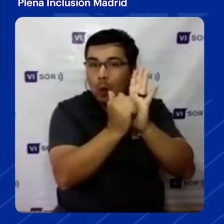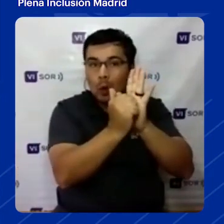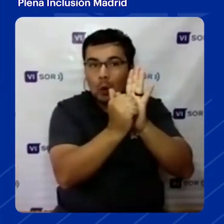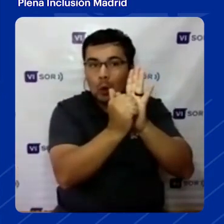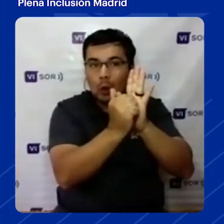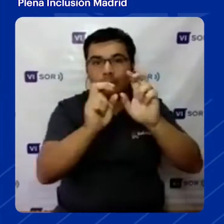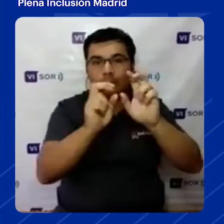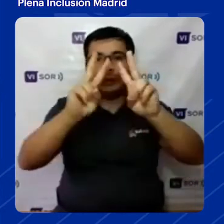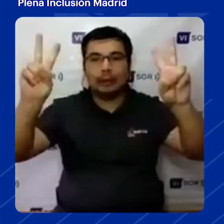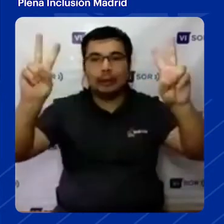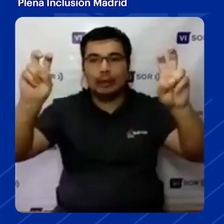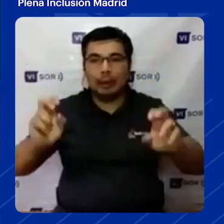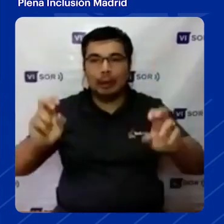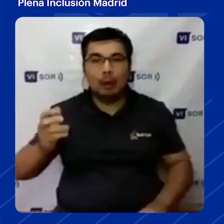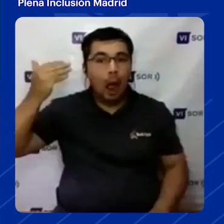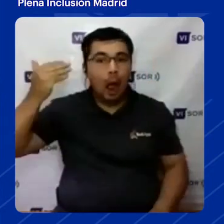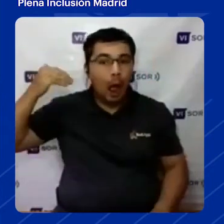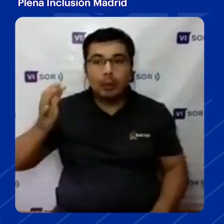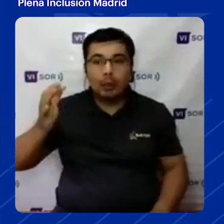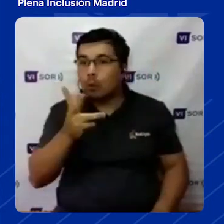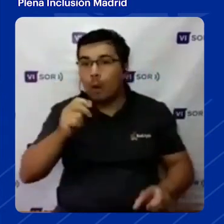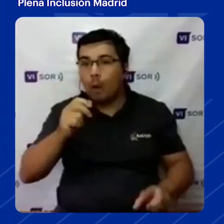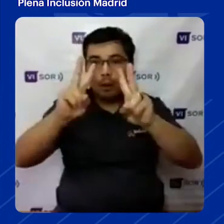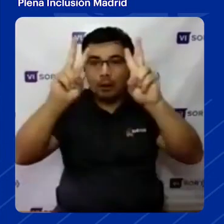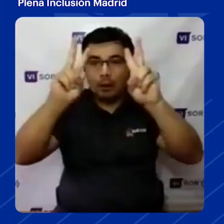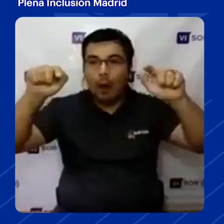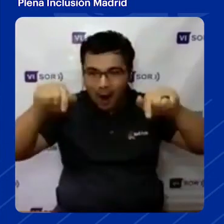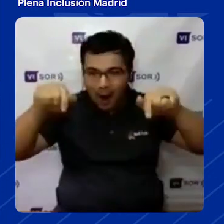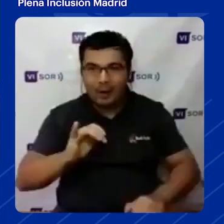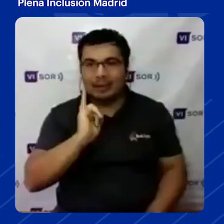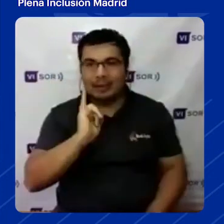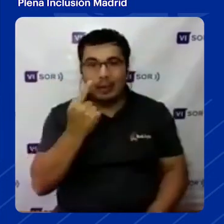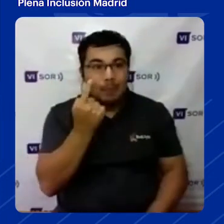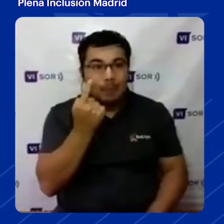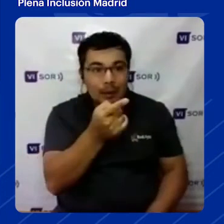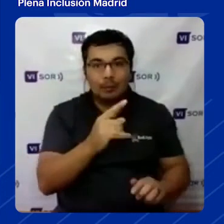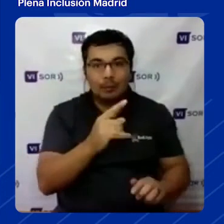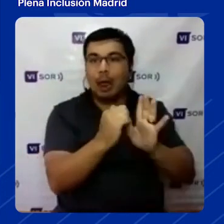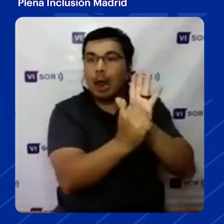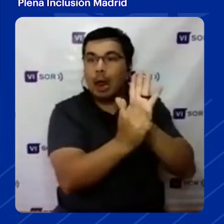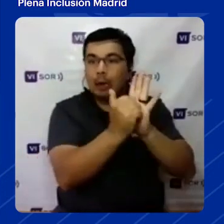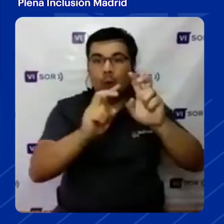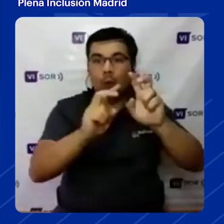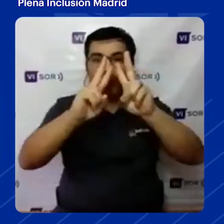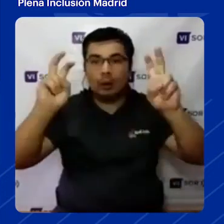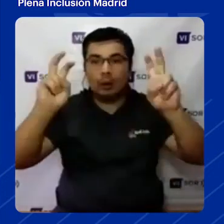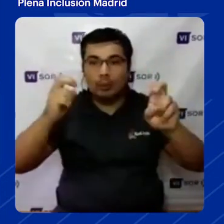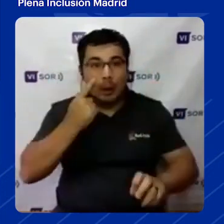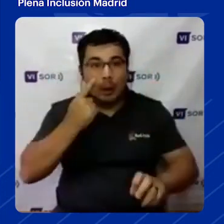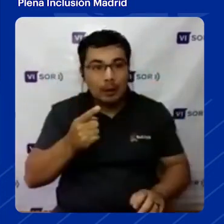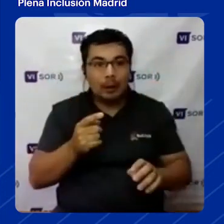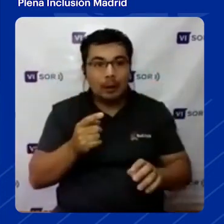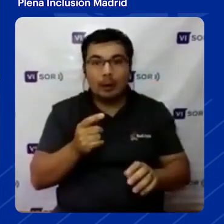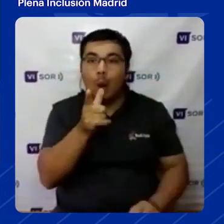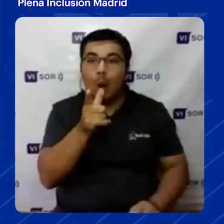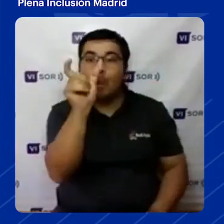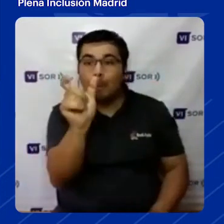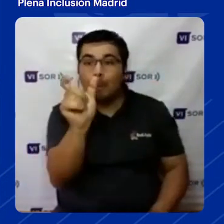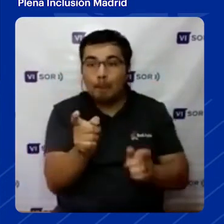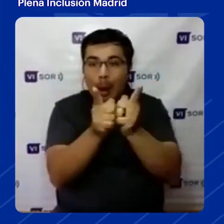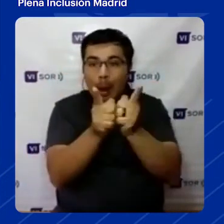leyes. Luego, fíjense las frases, mucho más cortas. En algunos casos incluso percibirán que los cortes